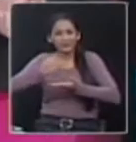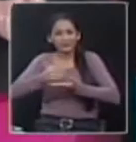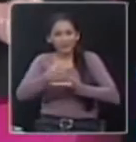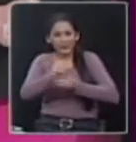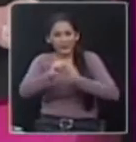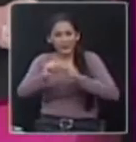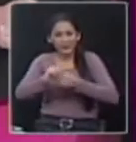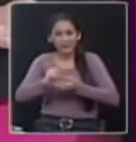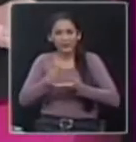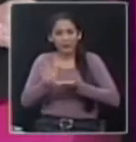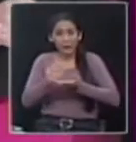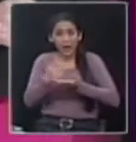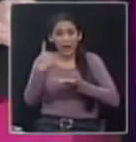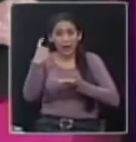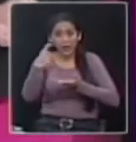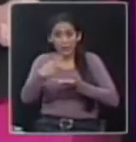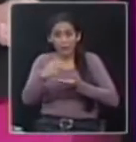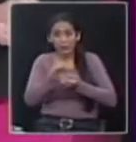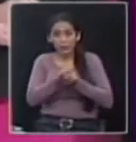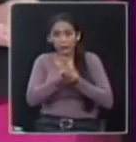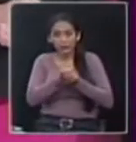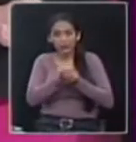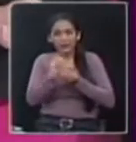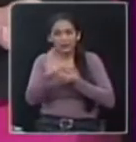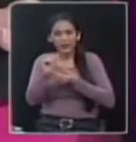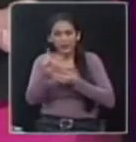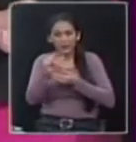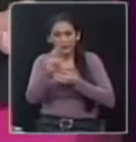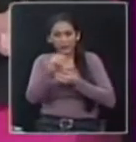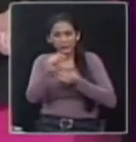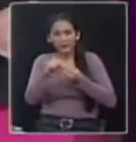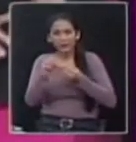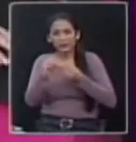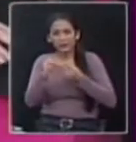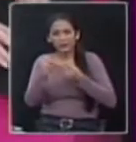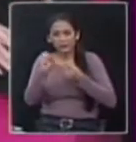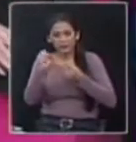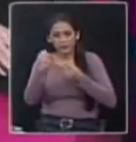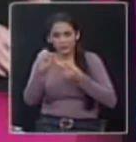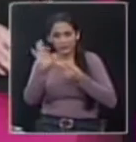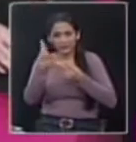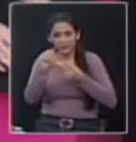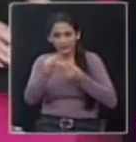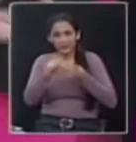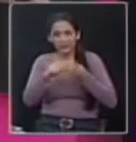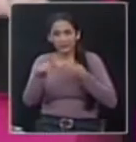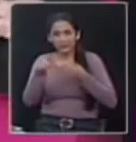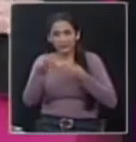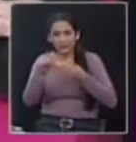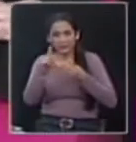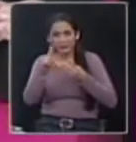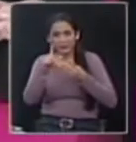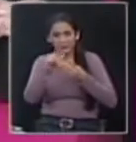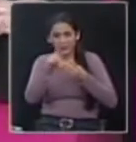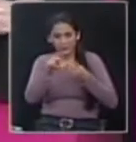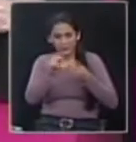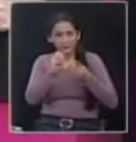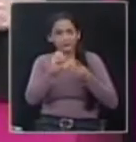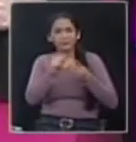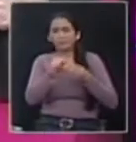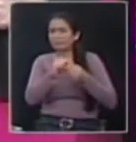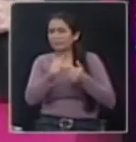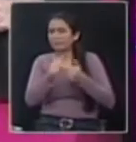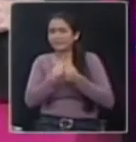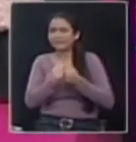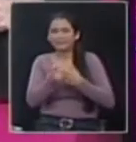contiene pescado, camarón, concha, cangrejo, calamar, ostra, ostión y pulpo, y se vende todo el año. Este emprendedor trabaja desde